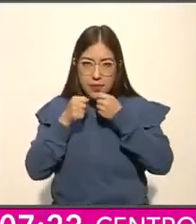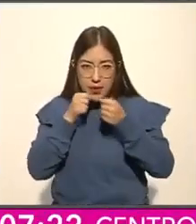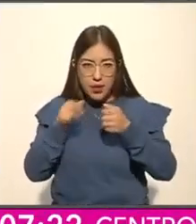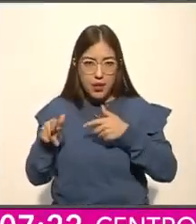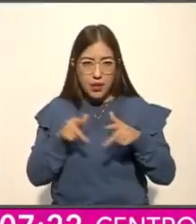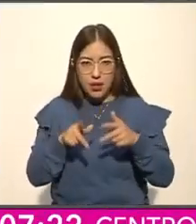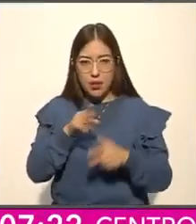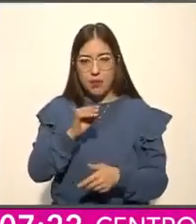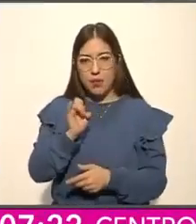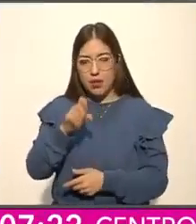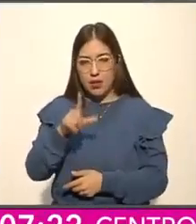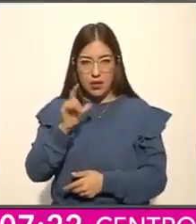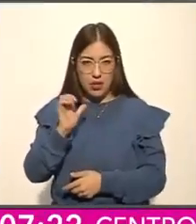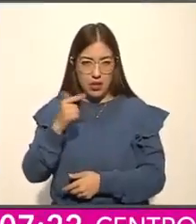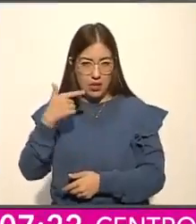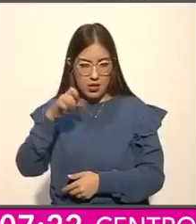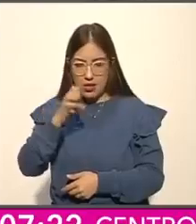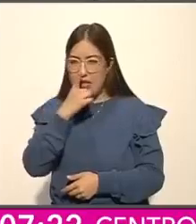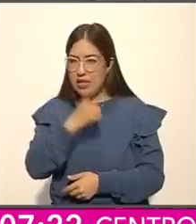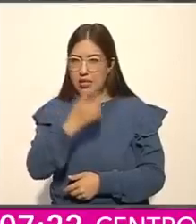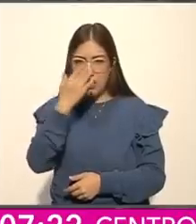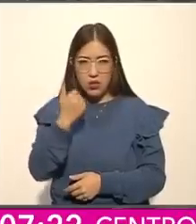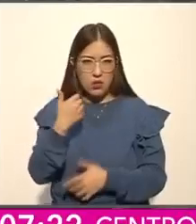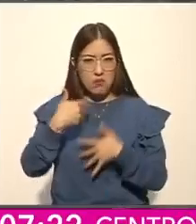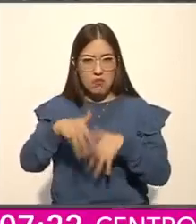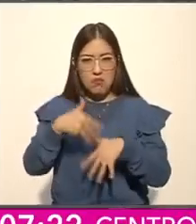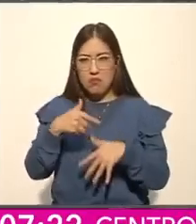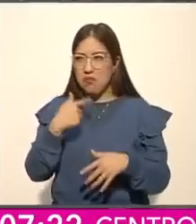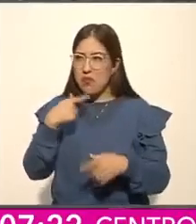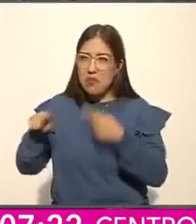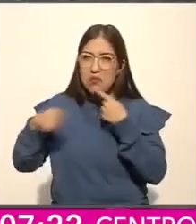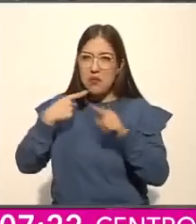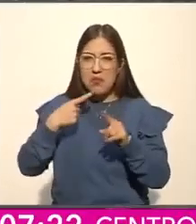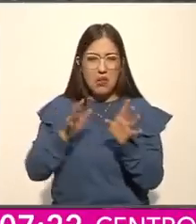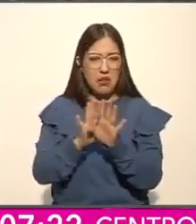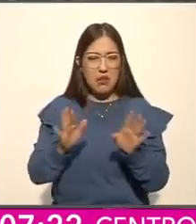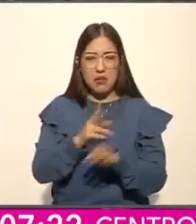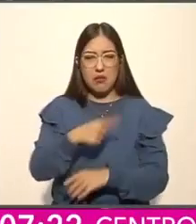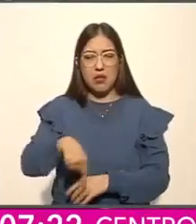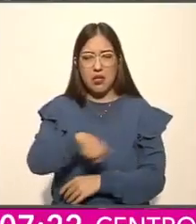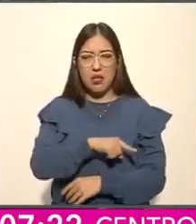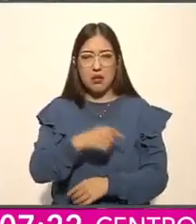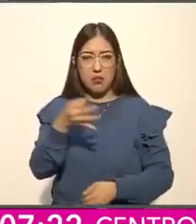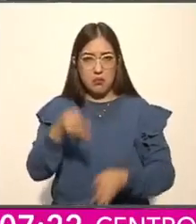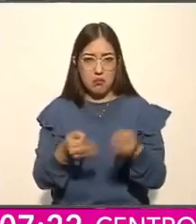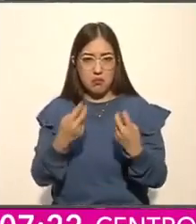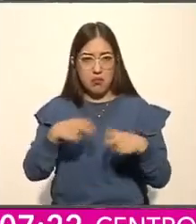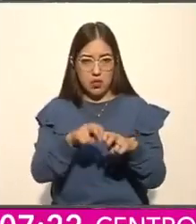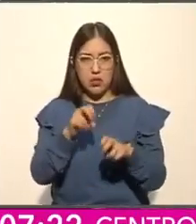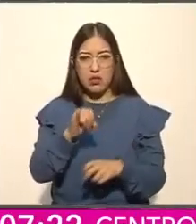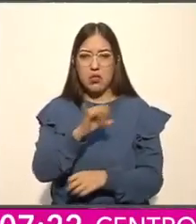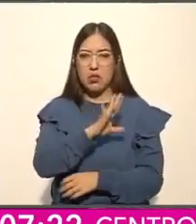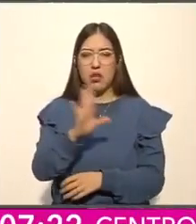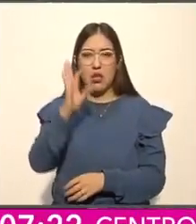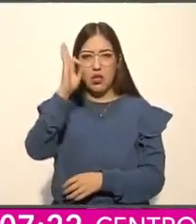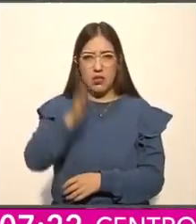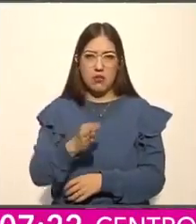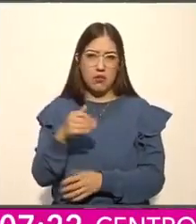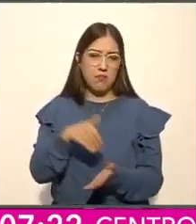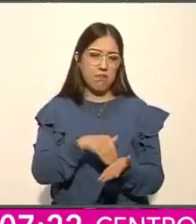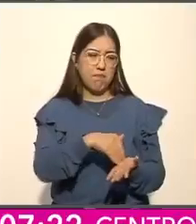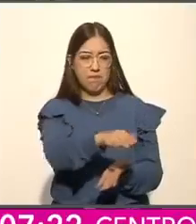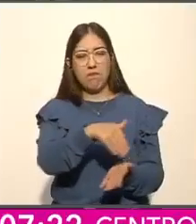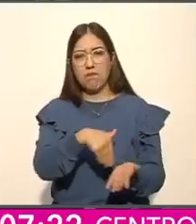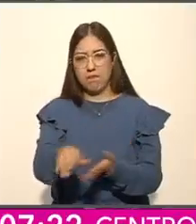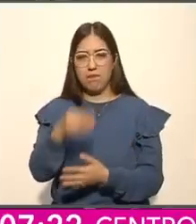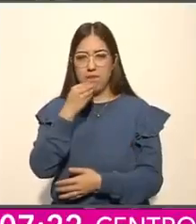Chapa reseñó que ya no hubo más protestas. Los ministros desterrados se fueron a un dorado despido con